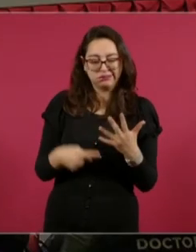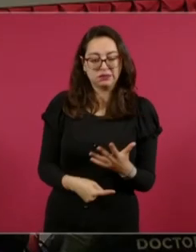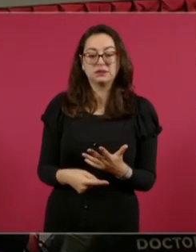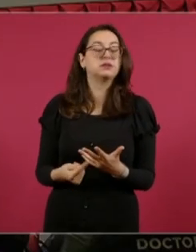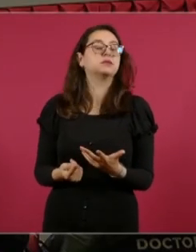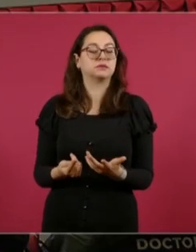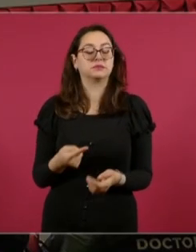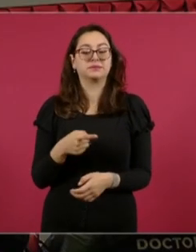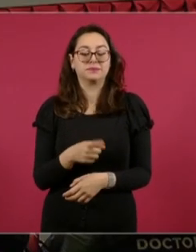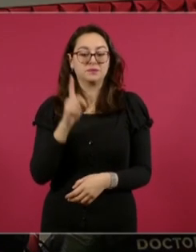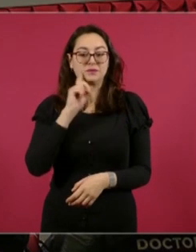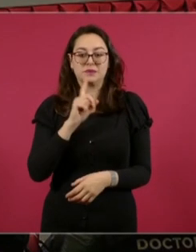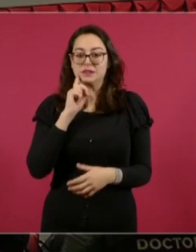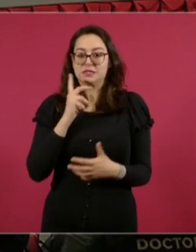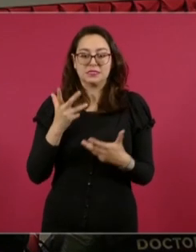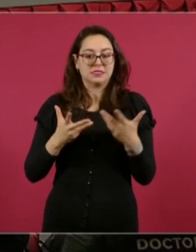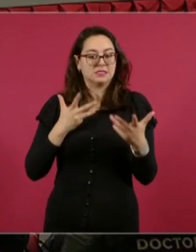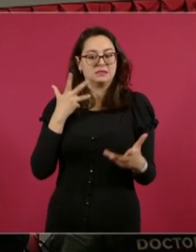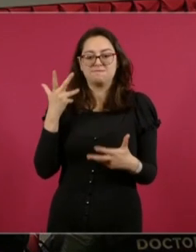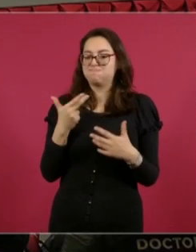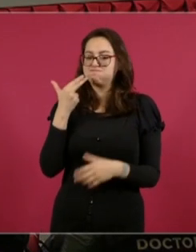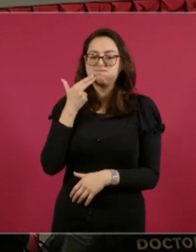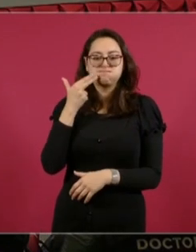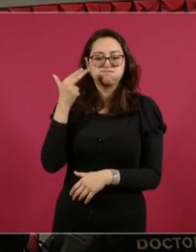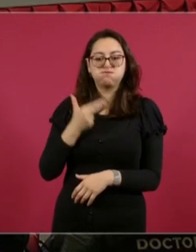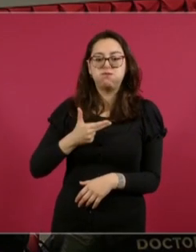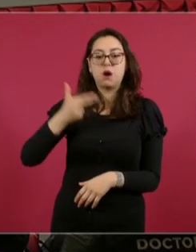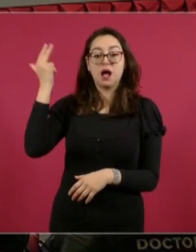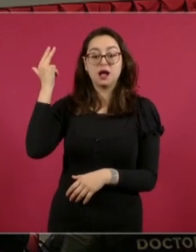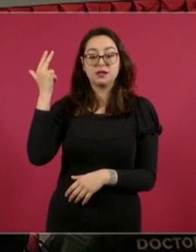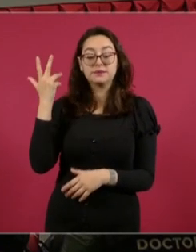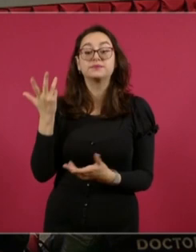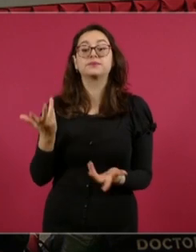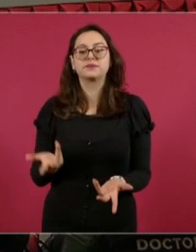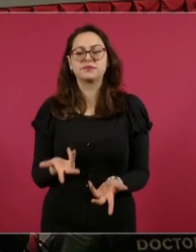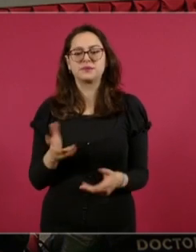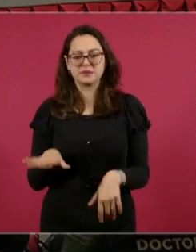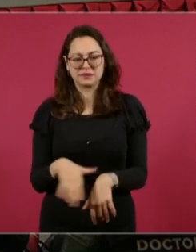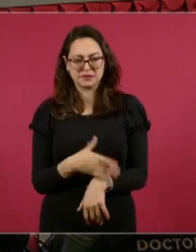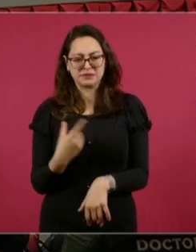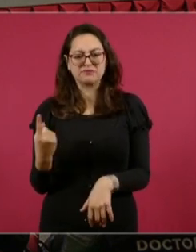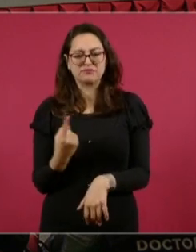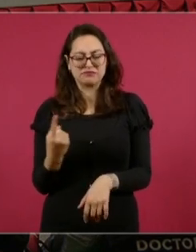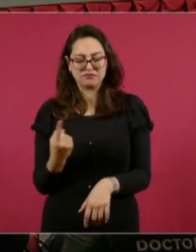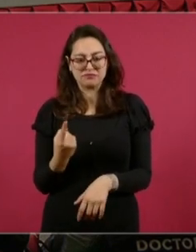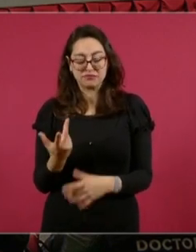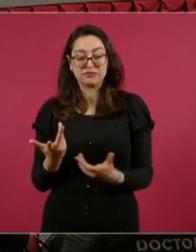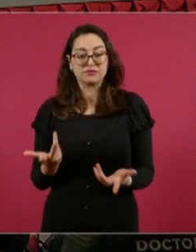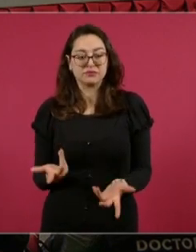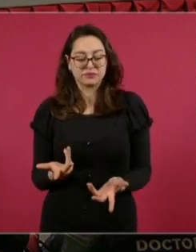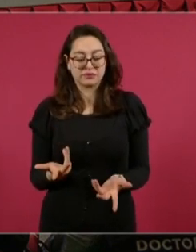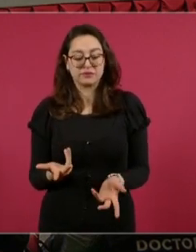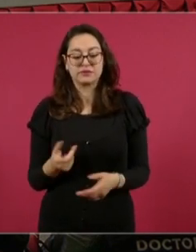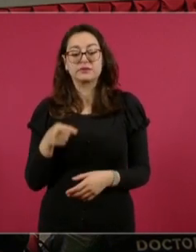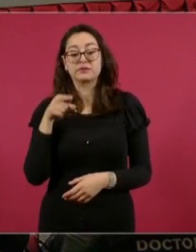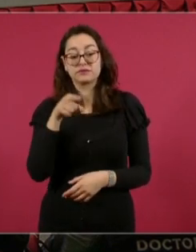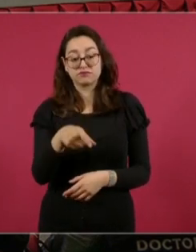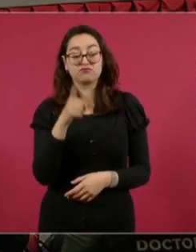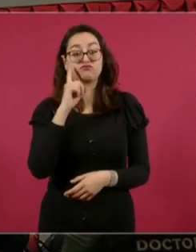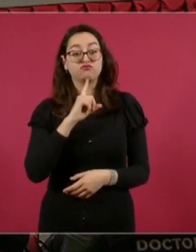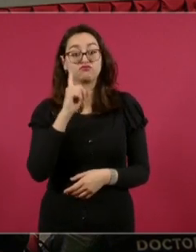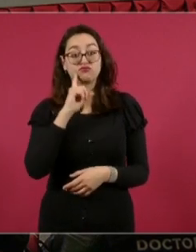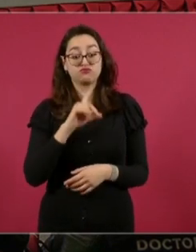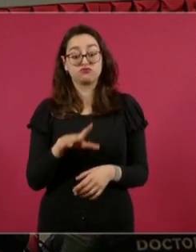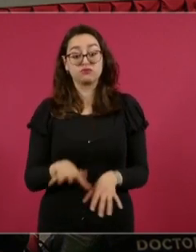que Abigail N. se quitó la vida, había sido detenida tras una discusión con su pareja